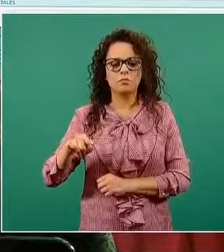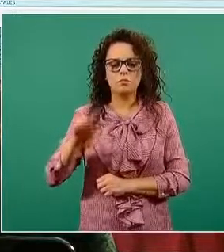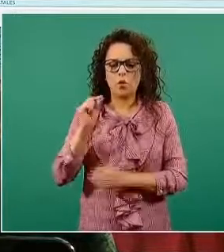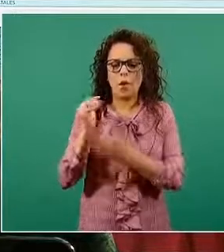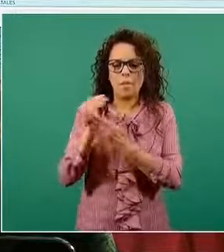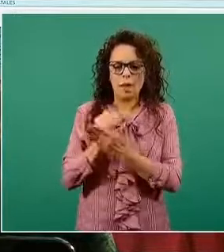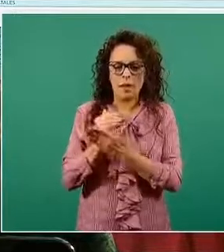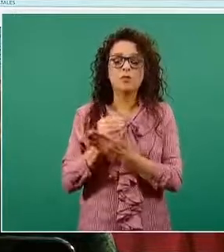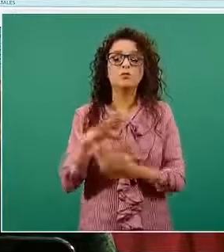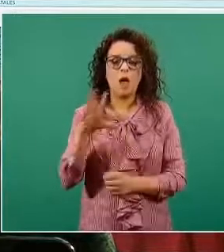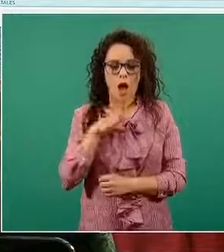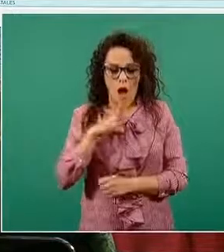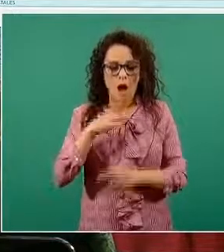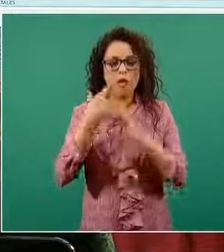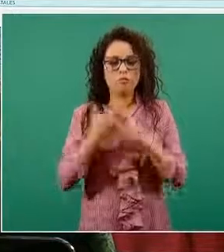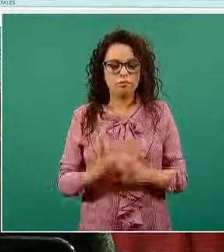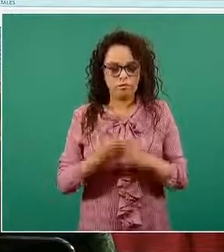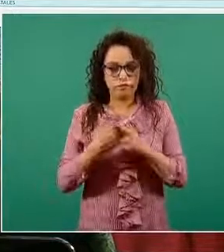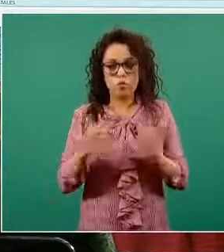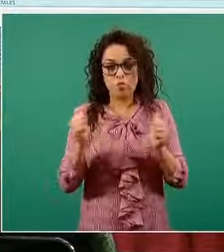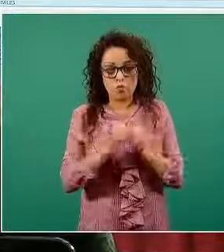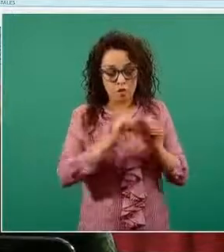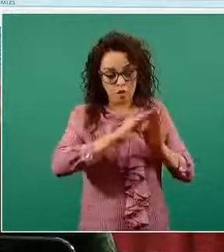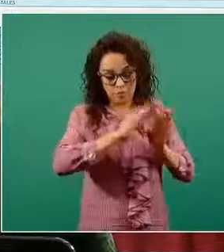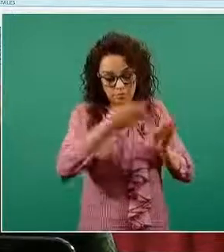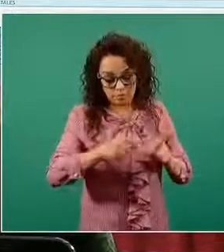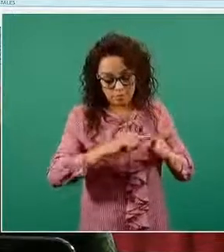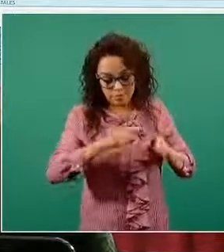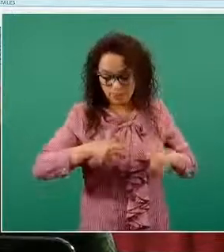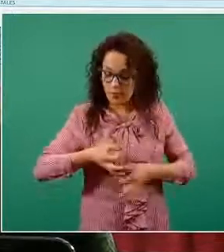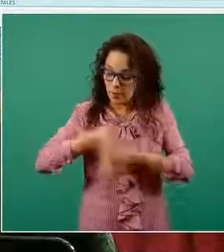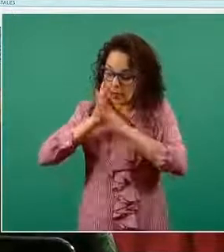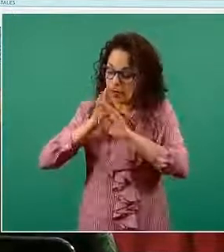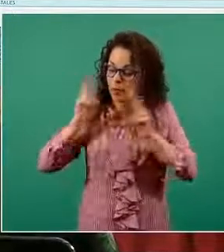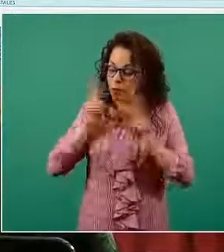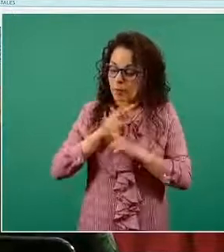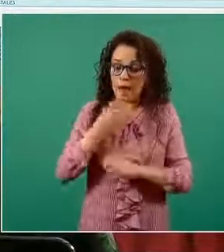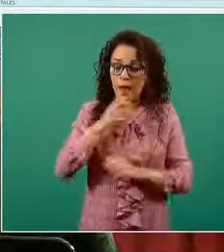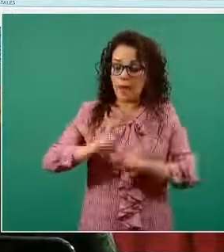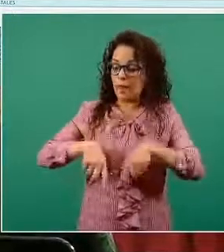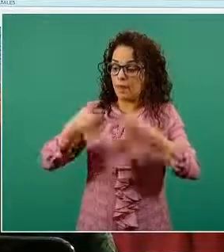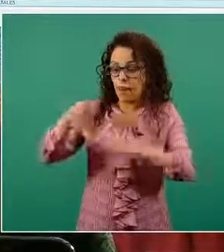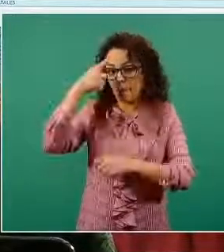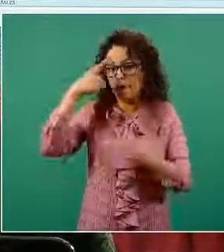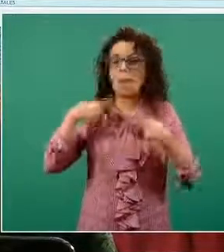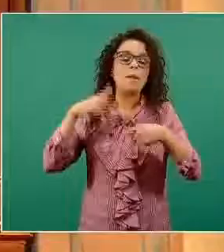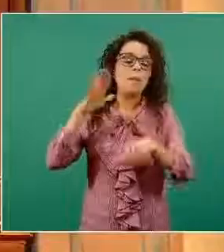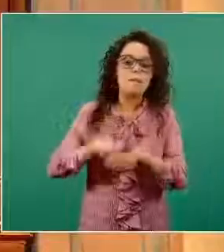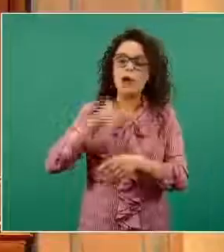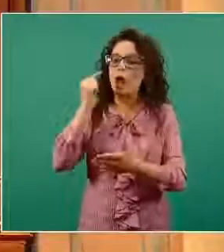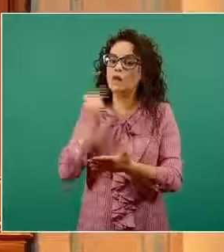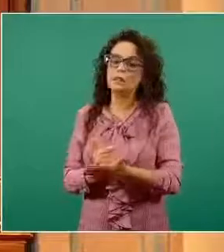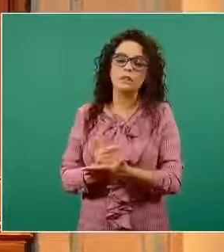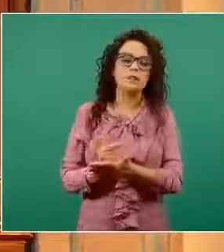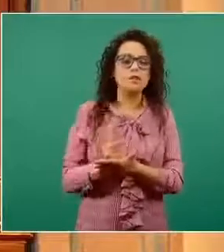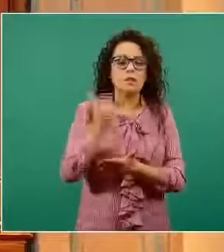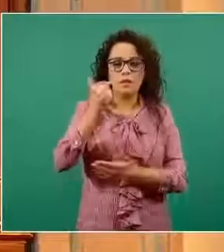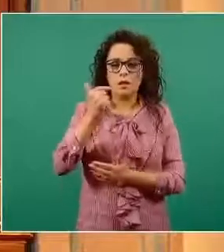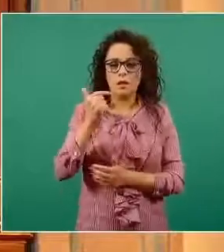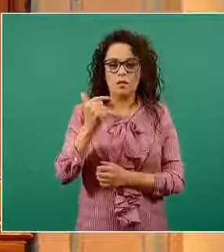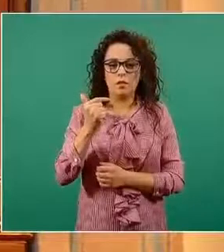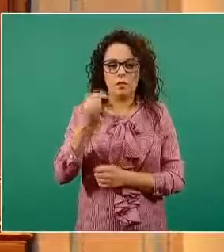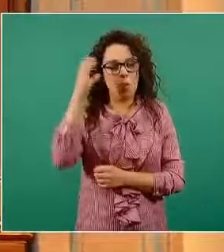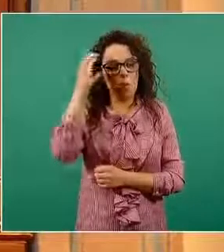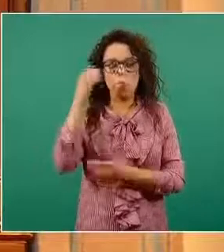también, como ya sabemos, son las que se destinan a los pacientes más graves, de hecho son los que tienen COVID crítico y que en su momento